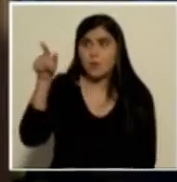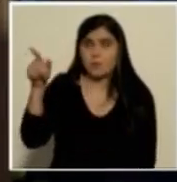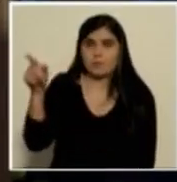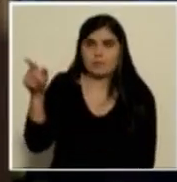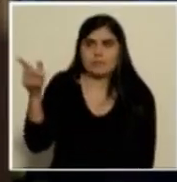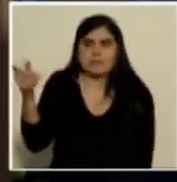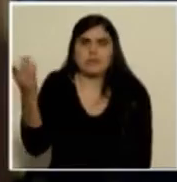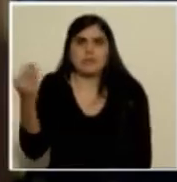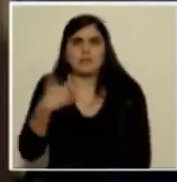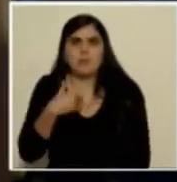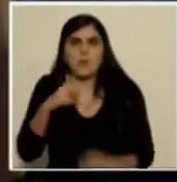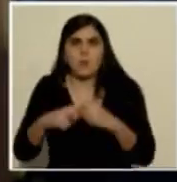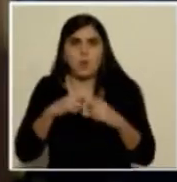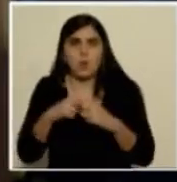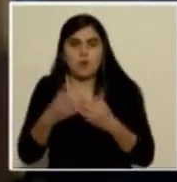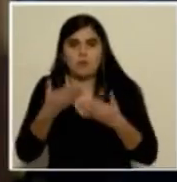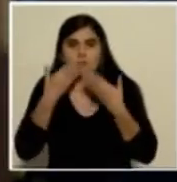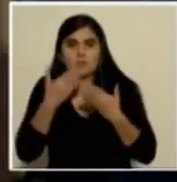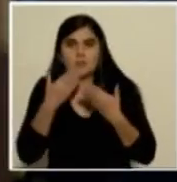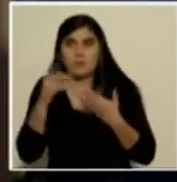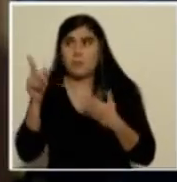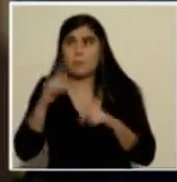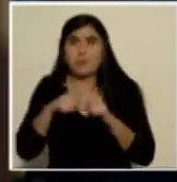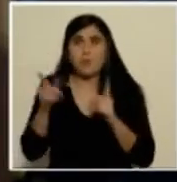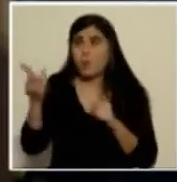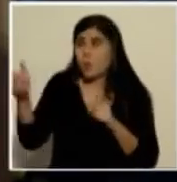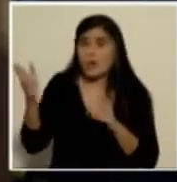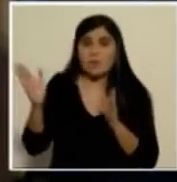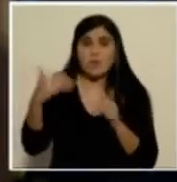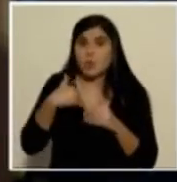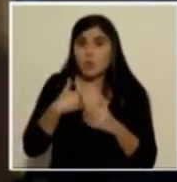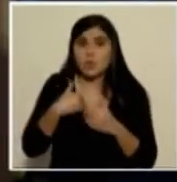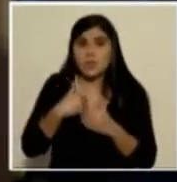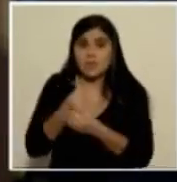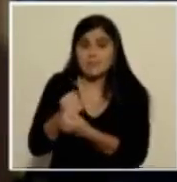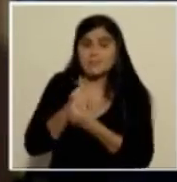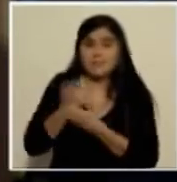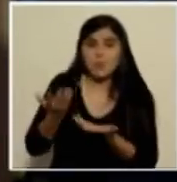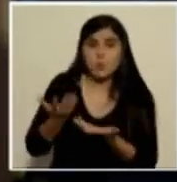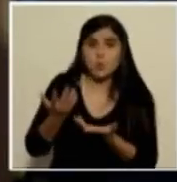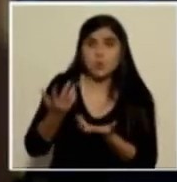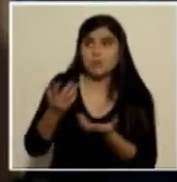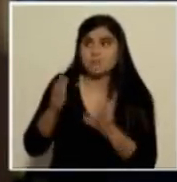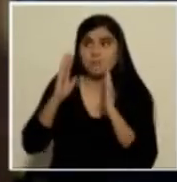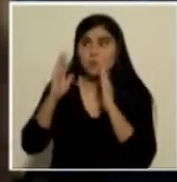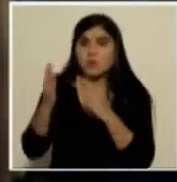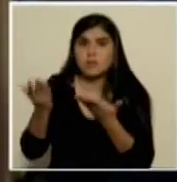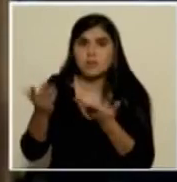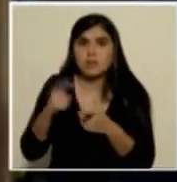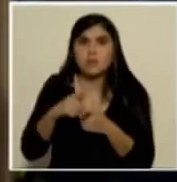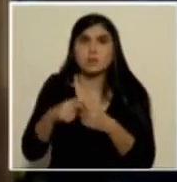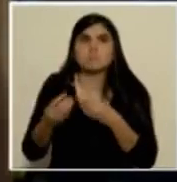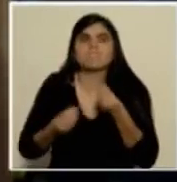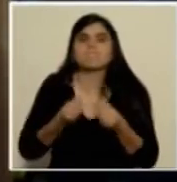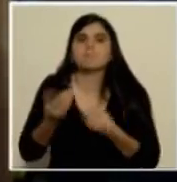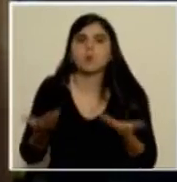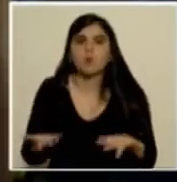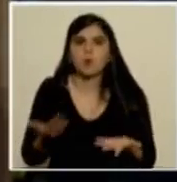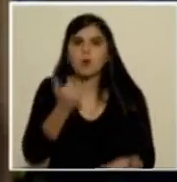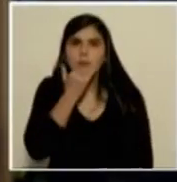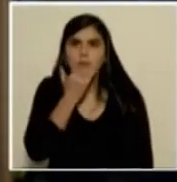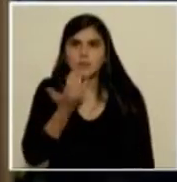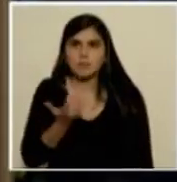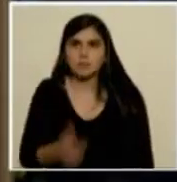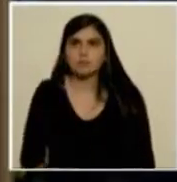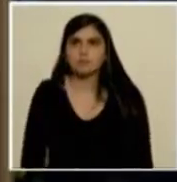nasal porque no tenía seguro. Entonces la gente está yendo pero no la están atendiendo. Gracias, ¿Cuál es Sharon? la indicación en esa línea? Si gusta,